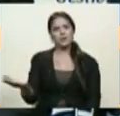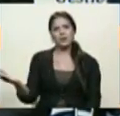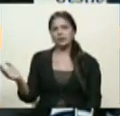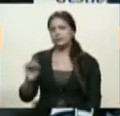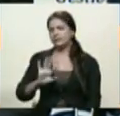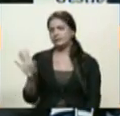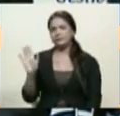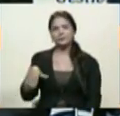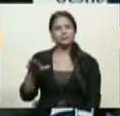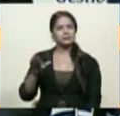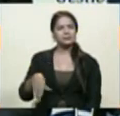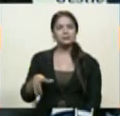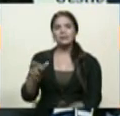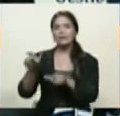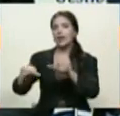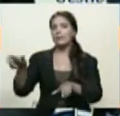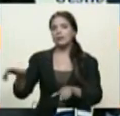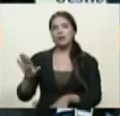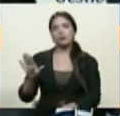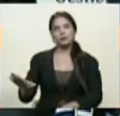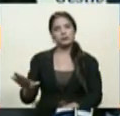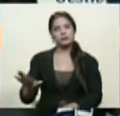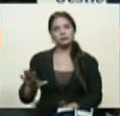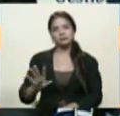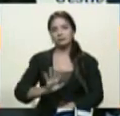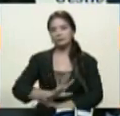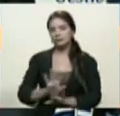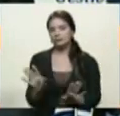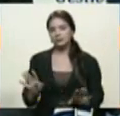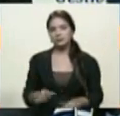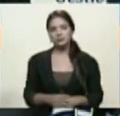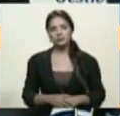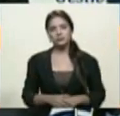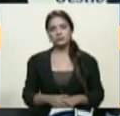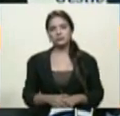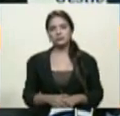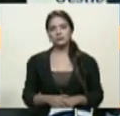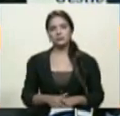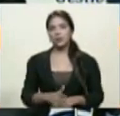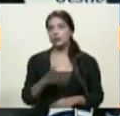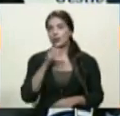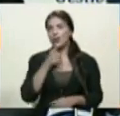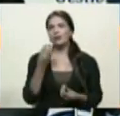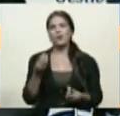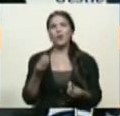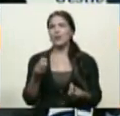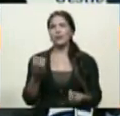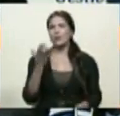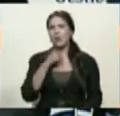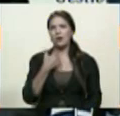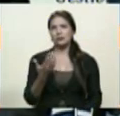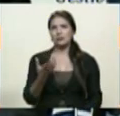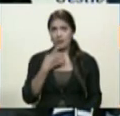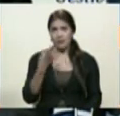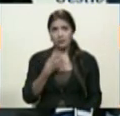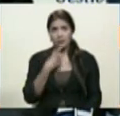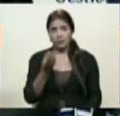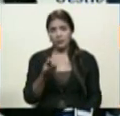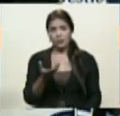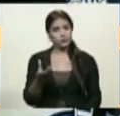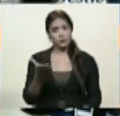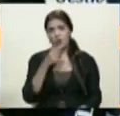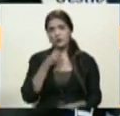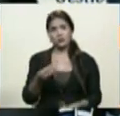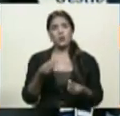y de estos actrices de reparto que finalmente ya no tienen como es que sinceramente se los digo ya no tienen como